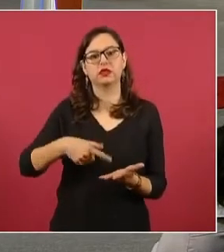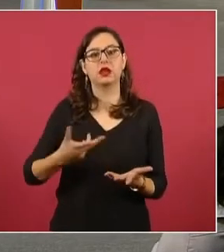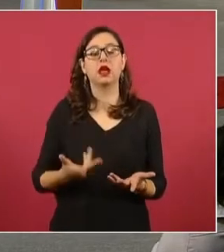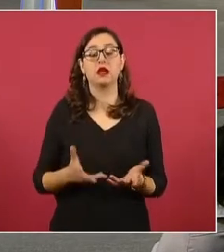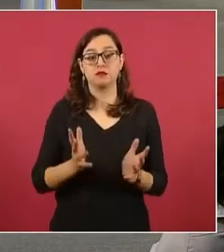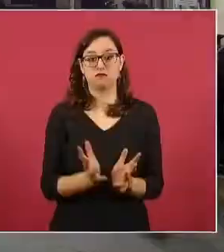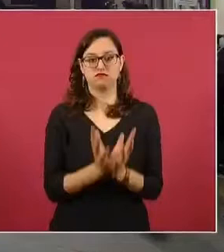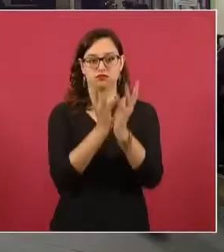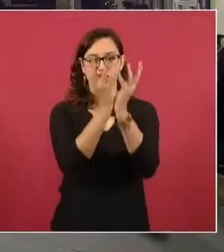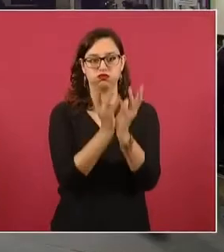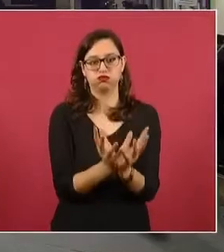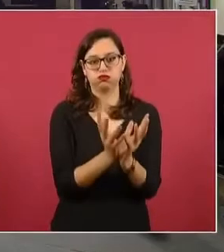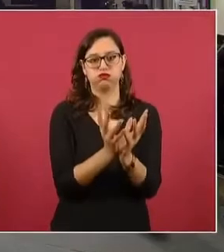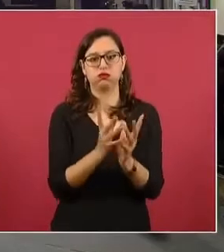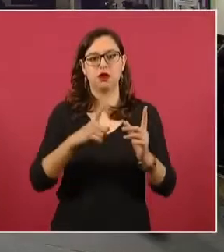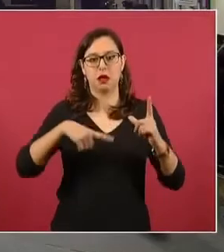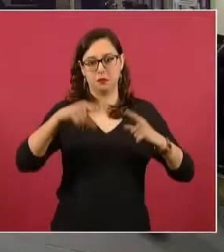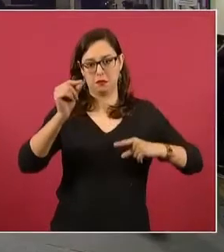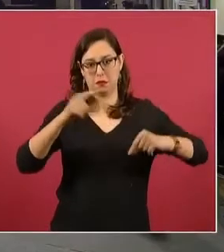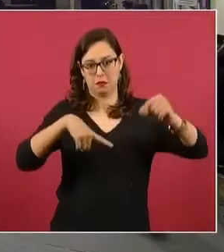maguey,